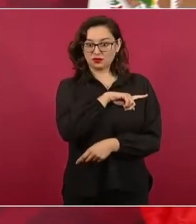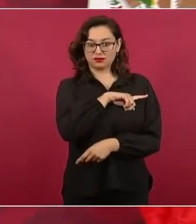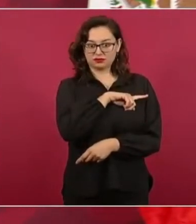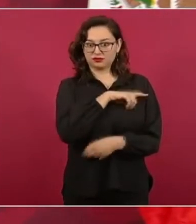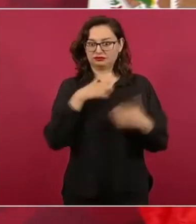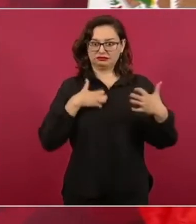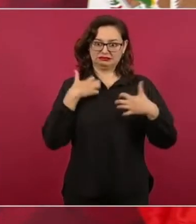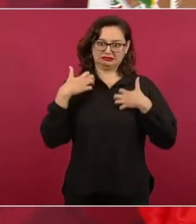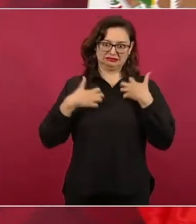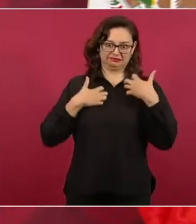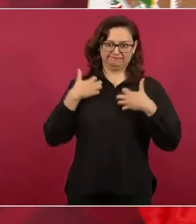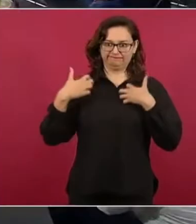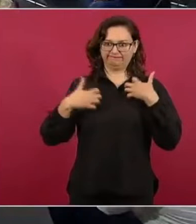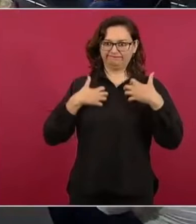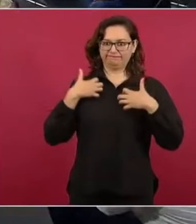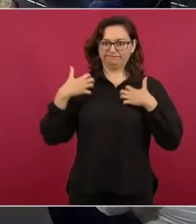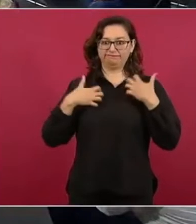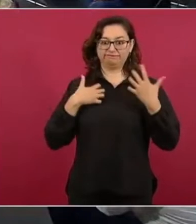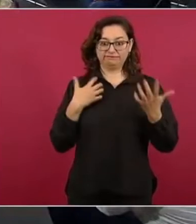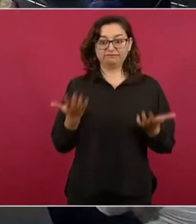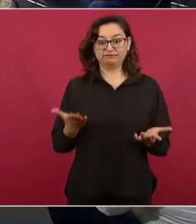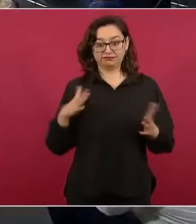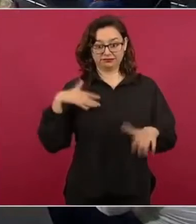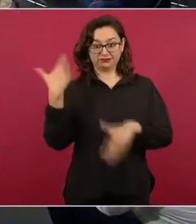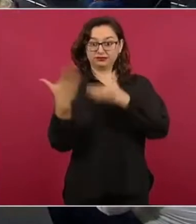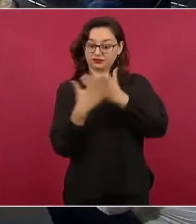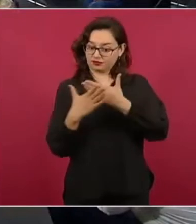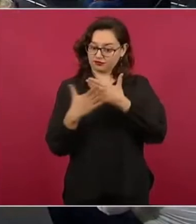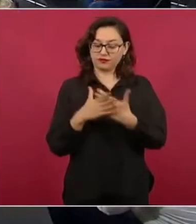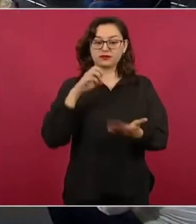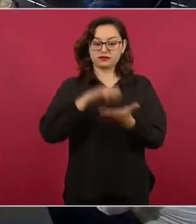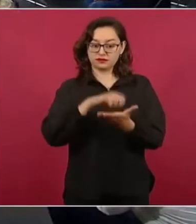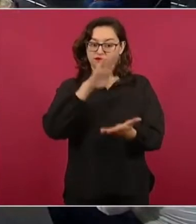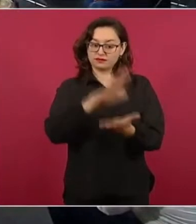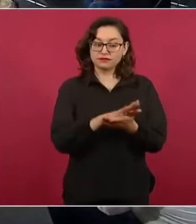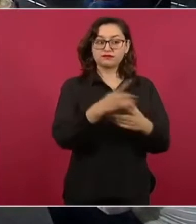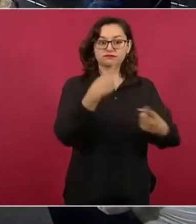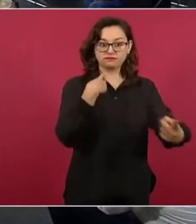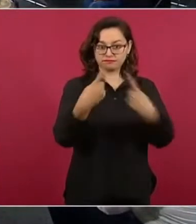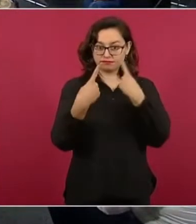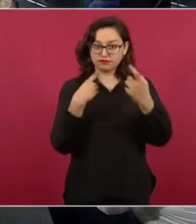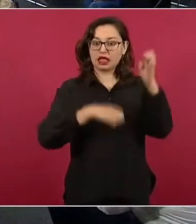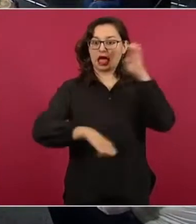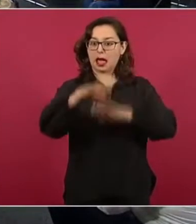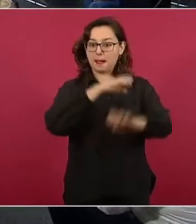Es que pues se va a hablar con ellos porque se les va a decir,